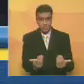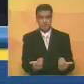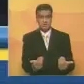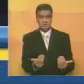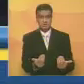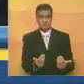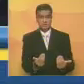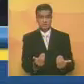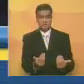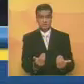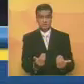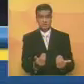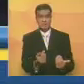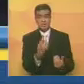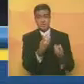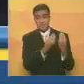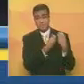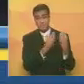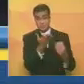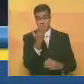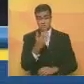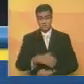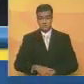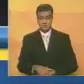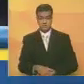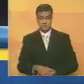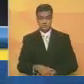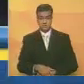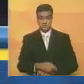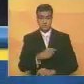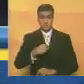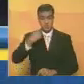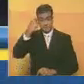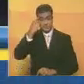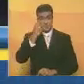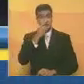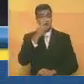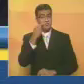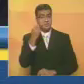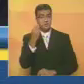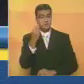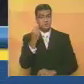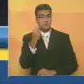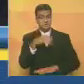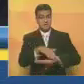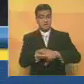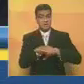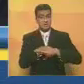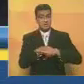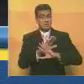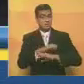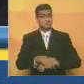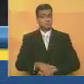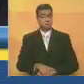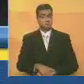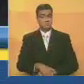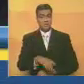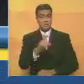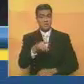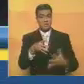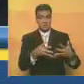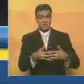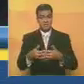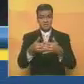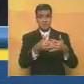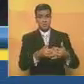jugar un rol protagónico allí Yo creo que va a ser Francia creo que va a ser Terra y también en cierto grado los